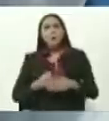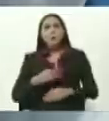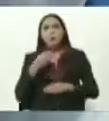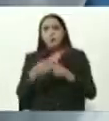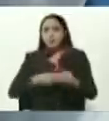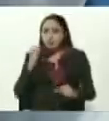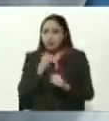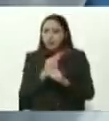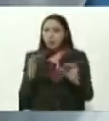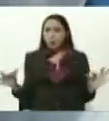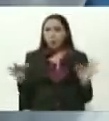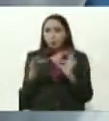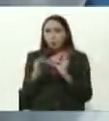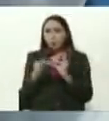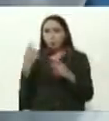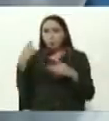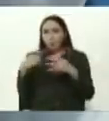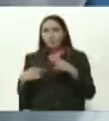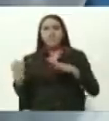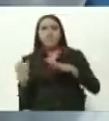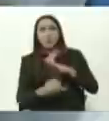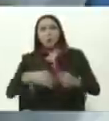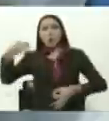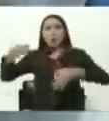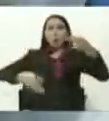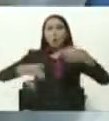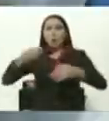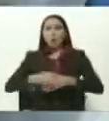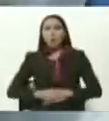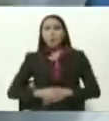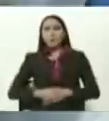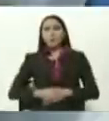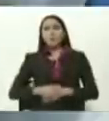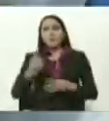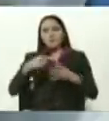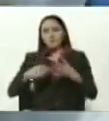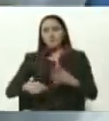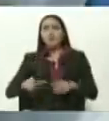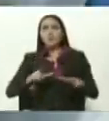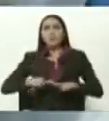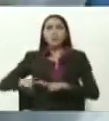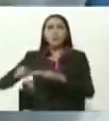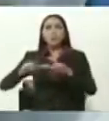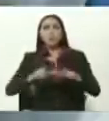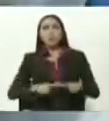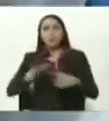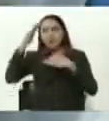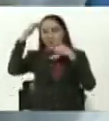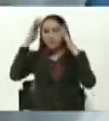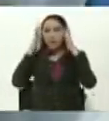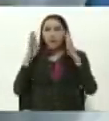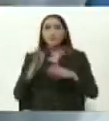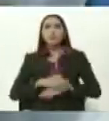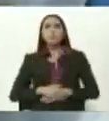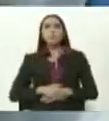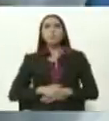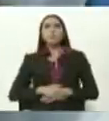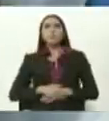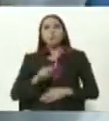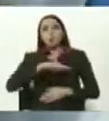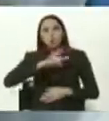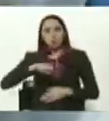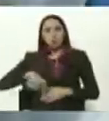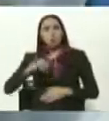en colaboración con los órganos auxiliares de justicia y los tribunales. En tal sentido, en el primer caso vamos a